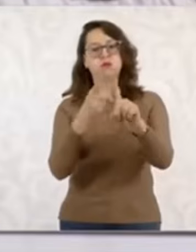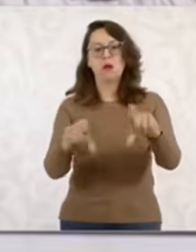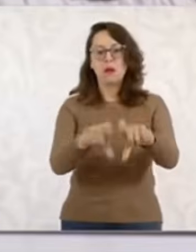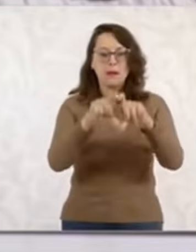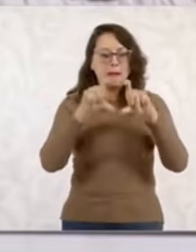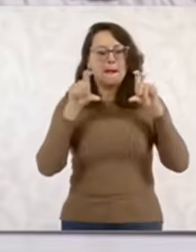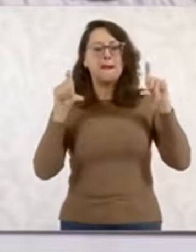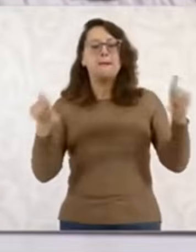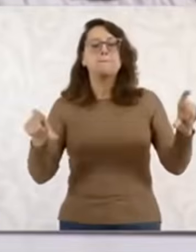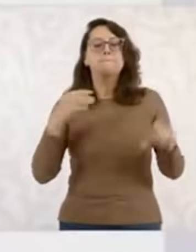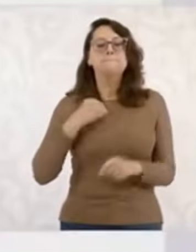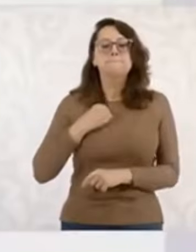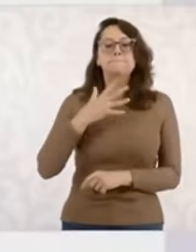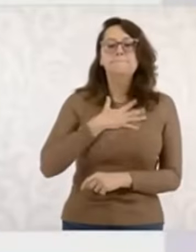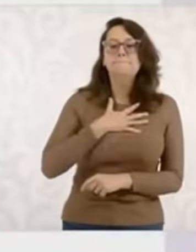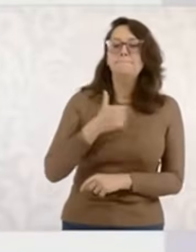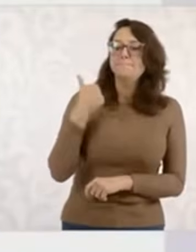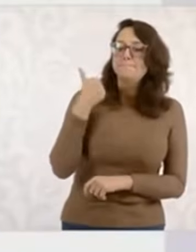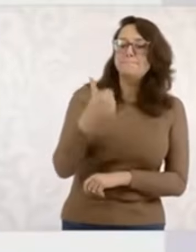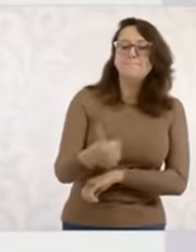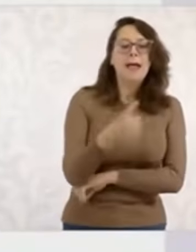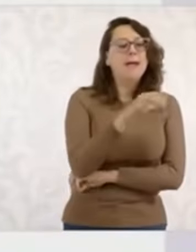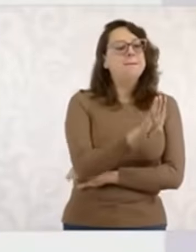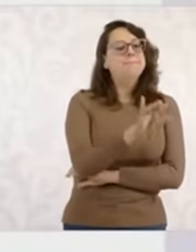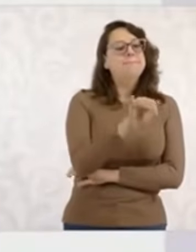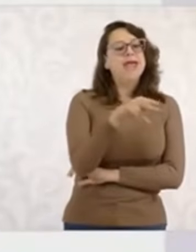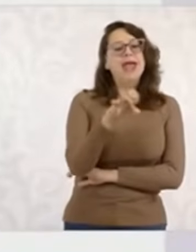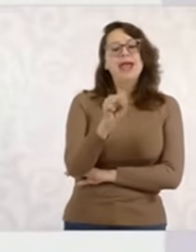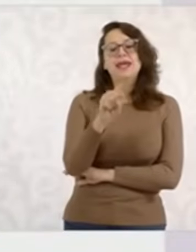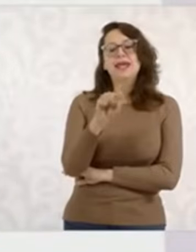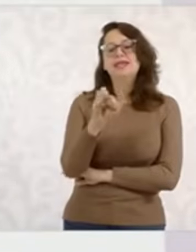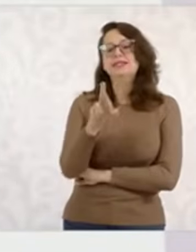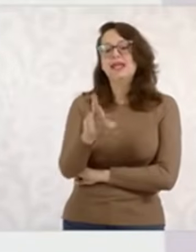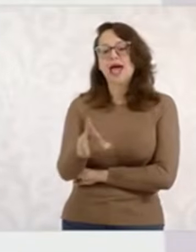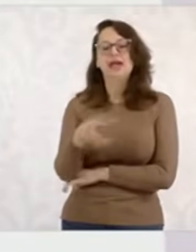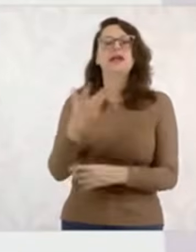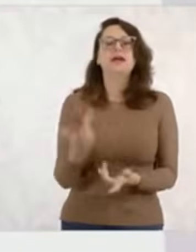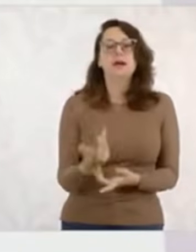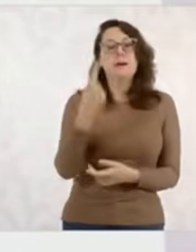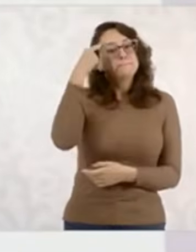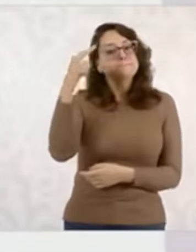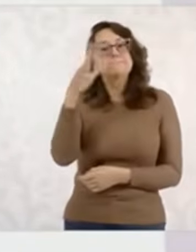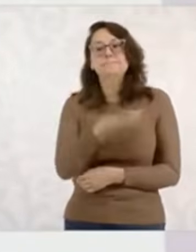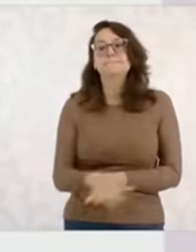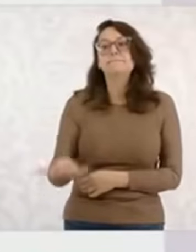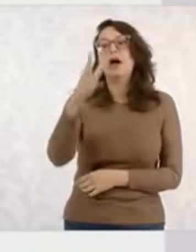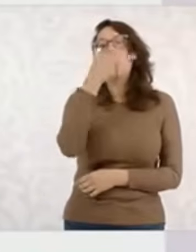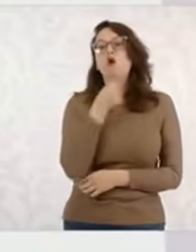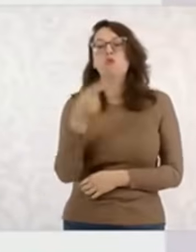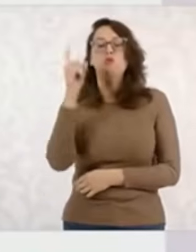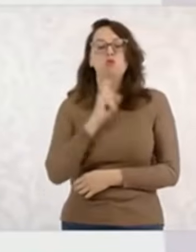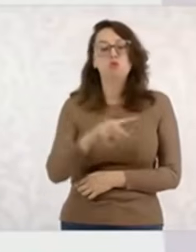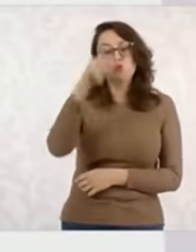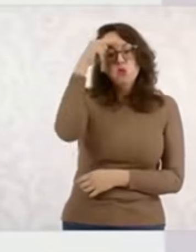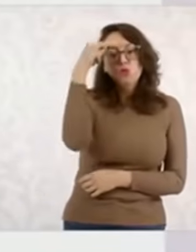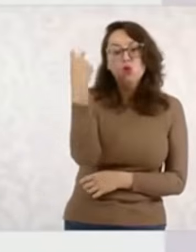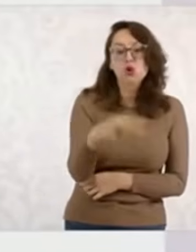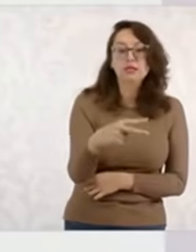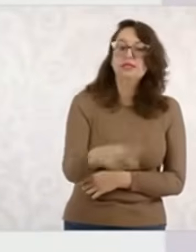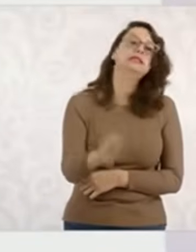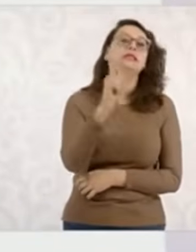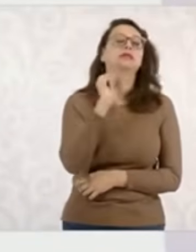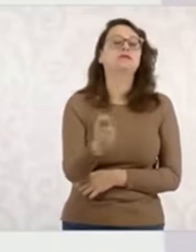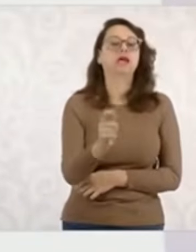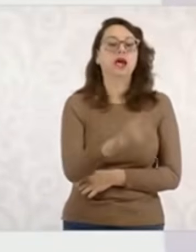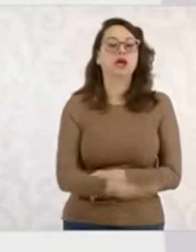que lo define, es bienestar para las mexicanas y los mexicanos, y si lo pensamos también es justicia social,